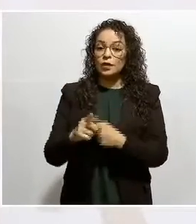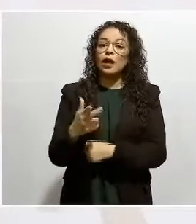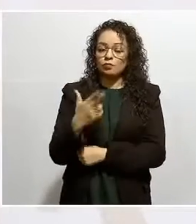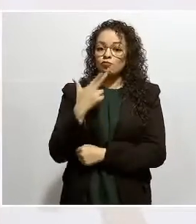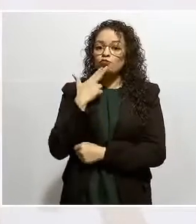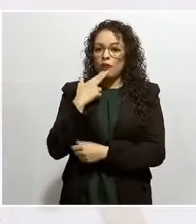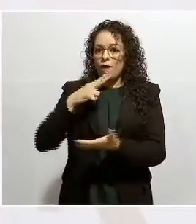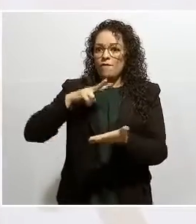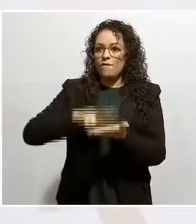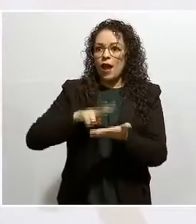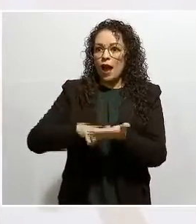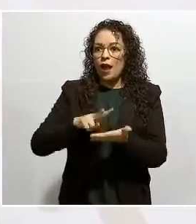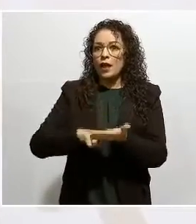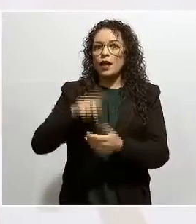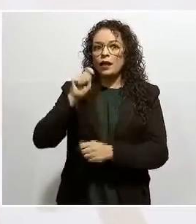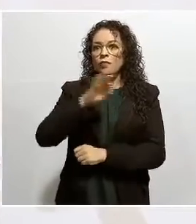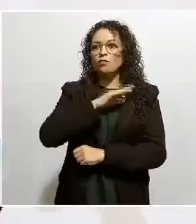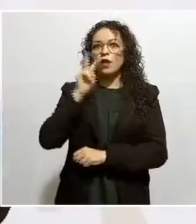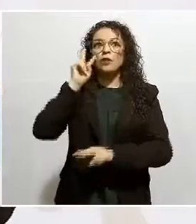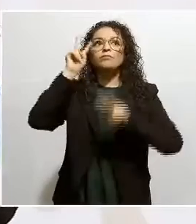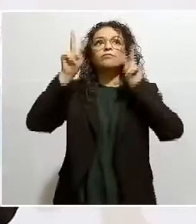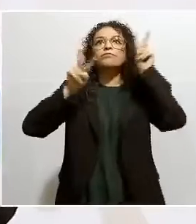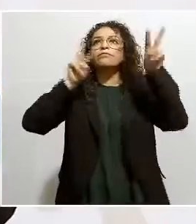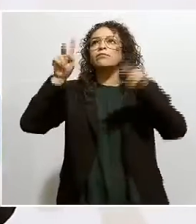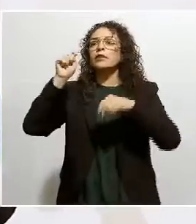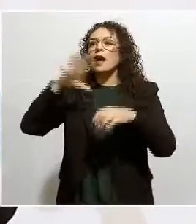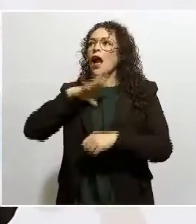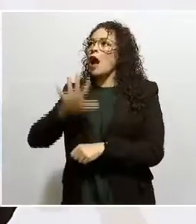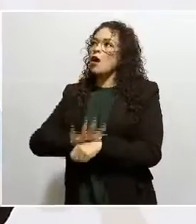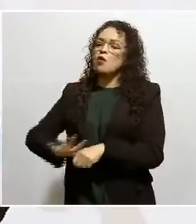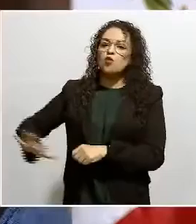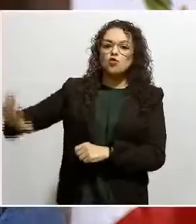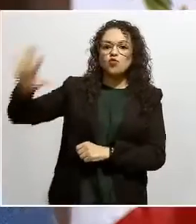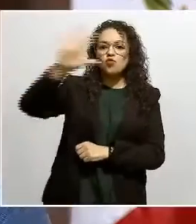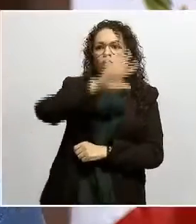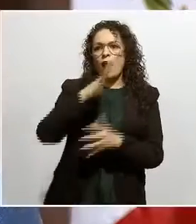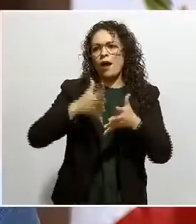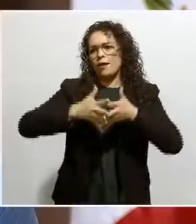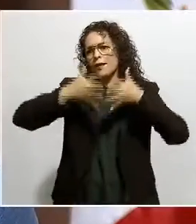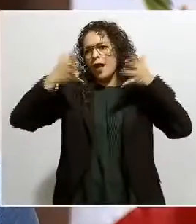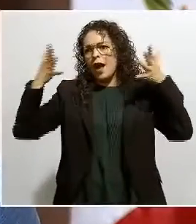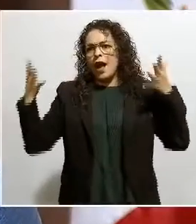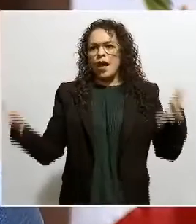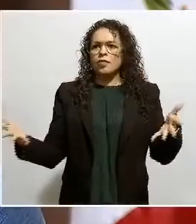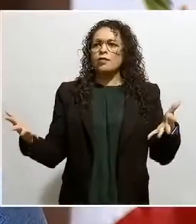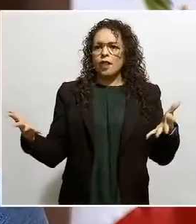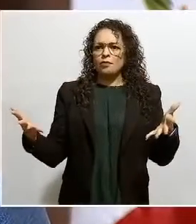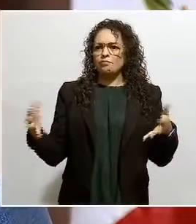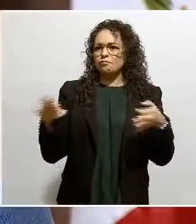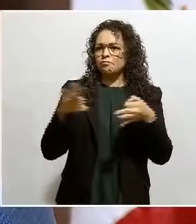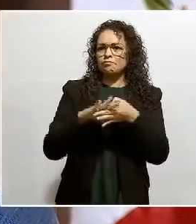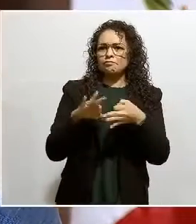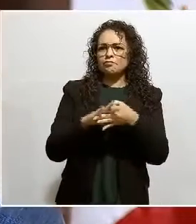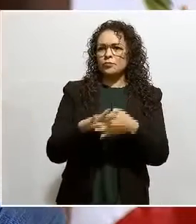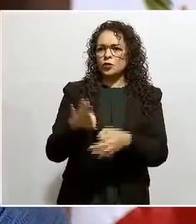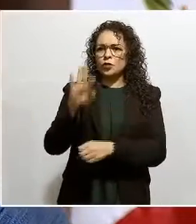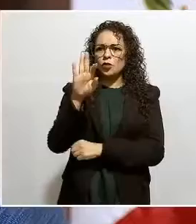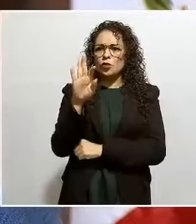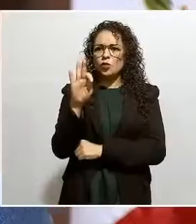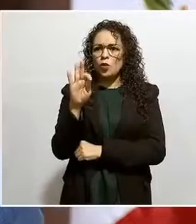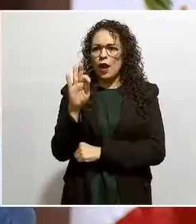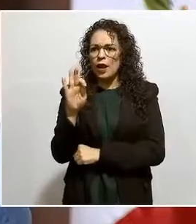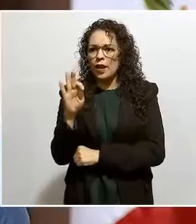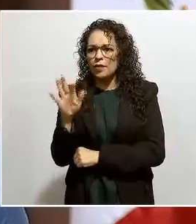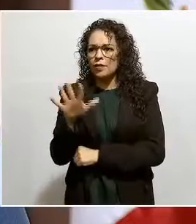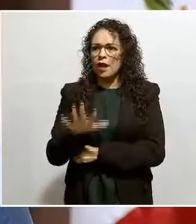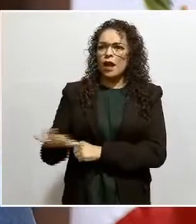firmas, pinceles y miradas que contiene, muy generosa en volumen, como los cerca de 40 José Clemente Orozco, a